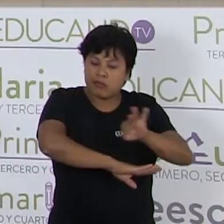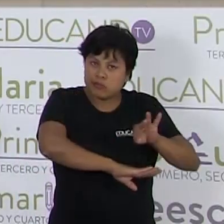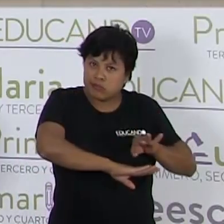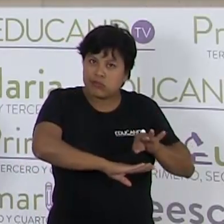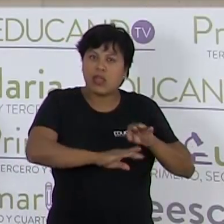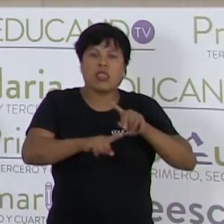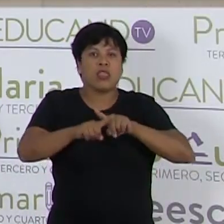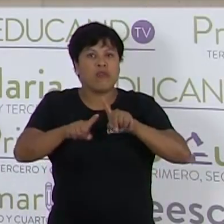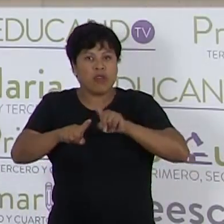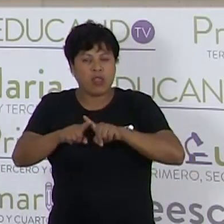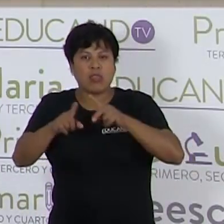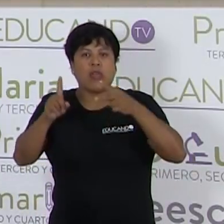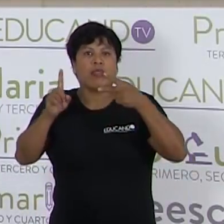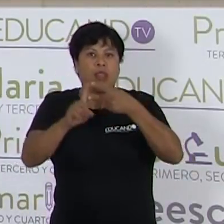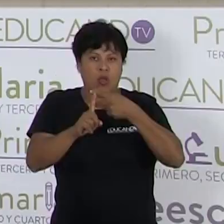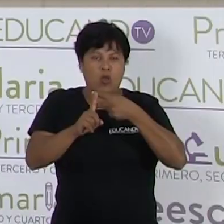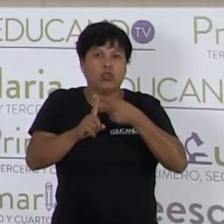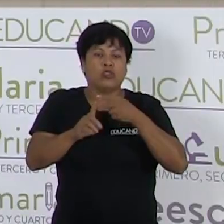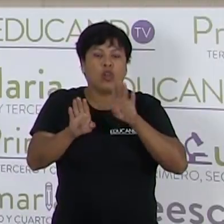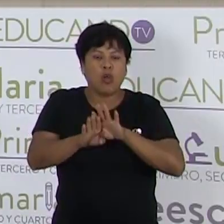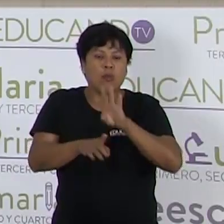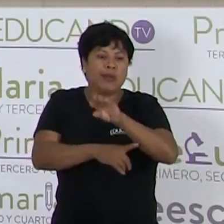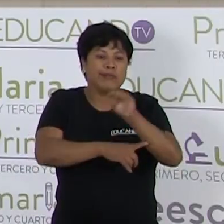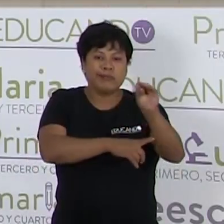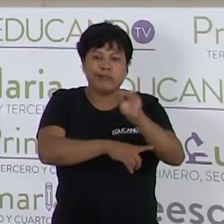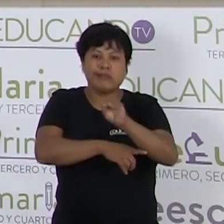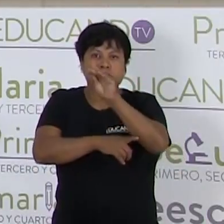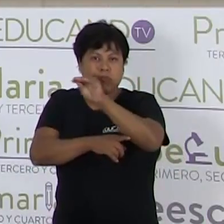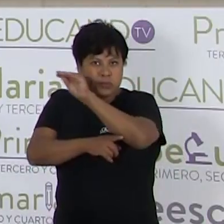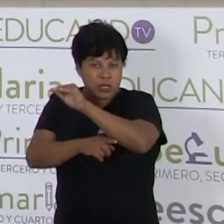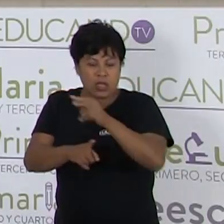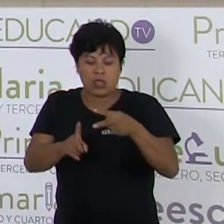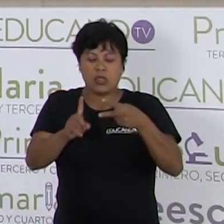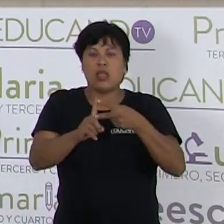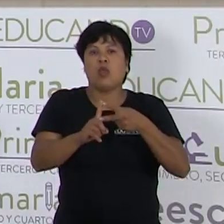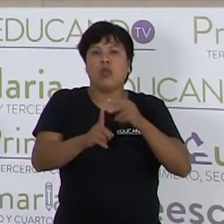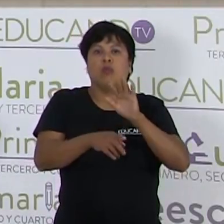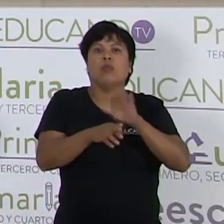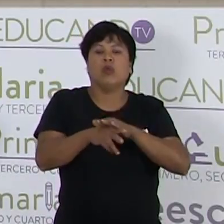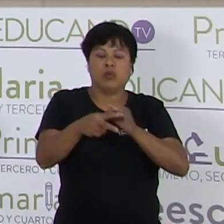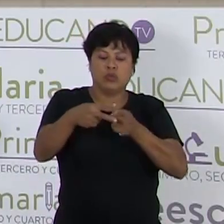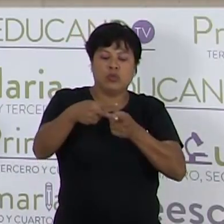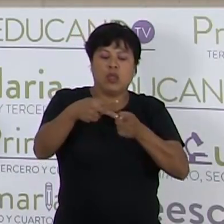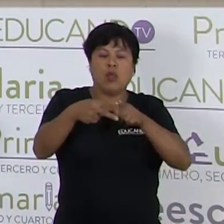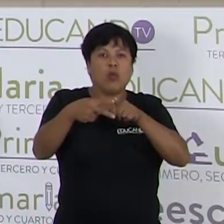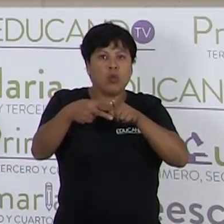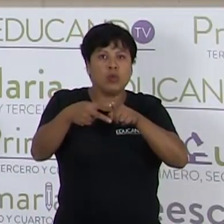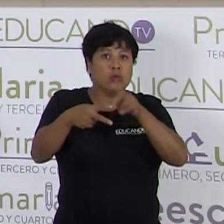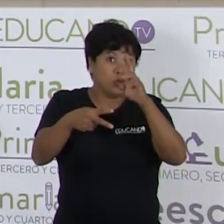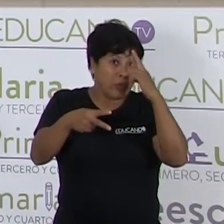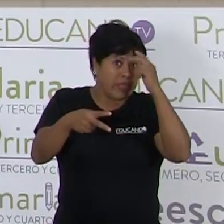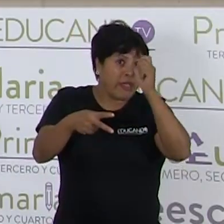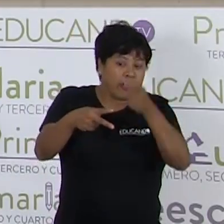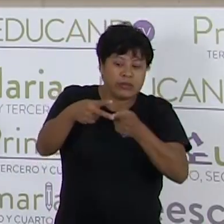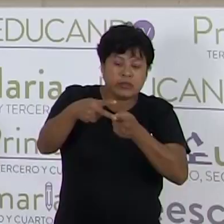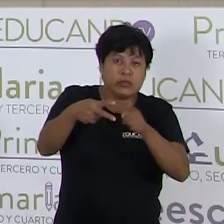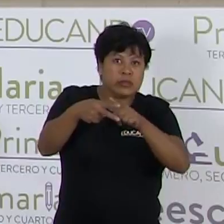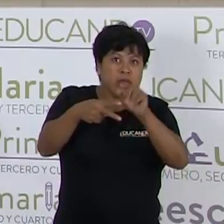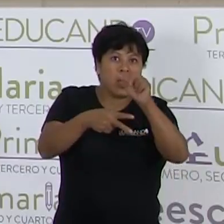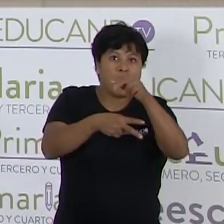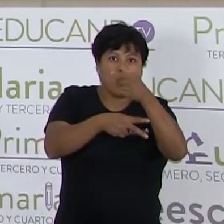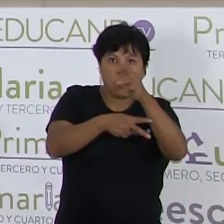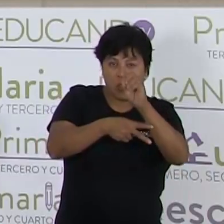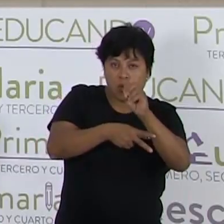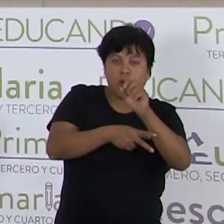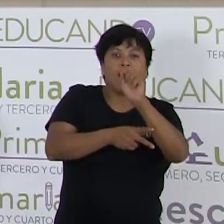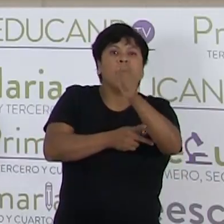con la clasificación de triángulos por sus lados o por sus ángulos. ¿Sí recuerdas qué es un ángulo? Claro que sí,